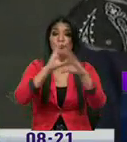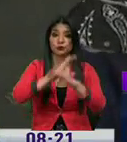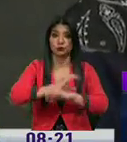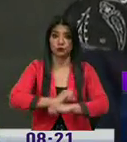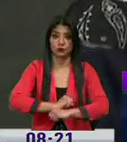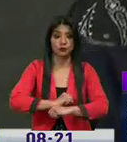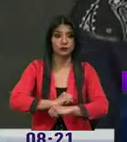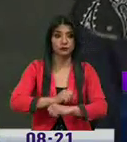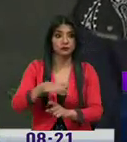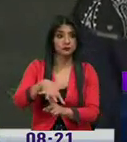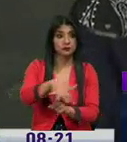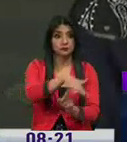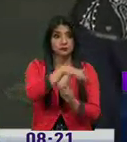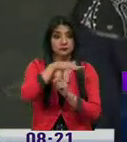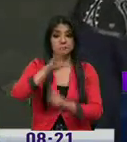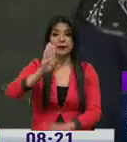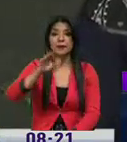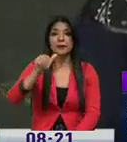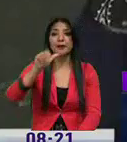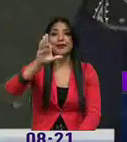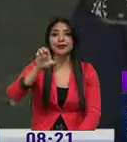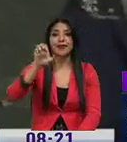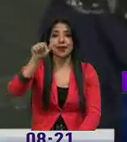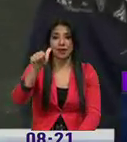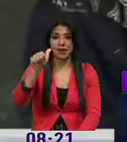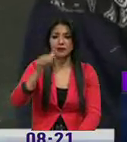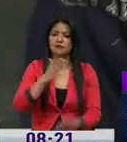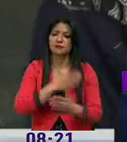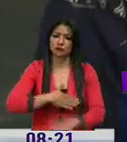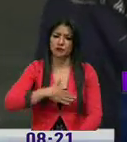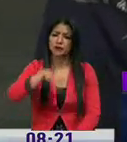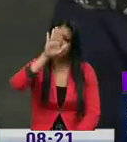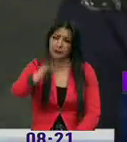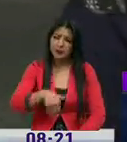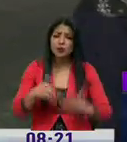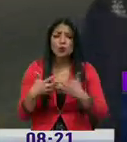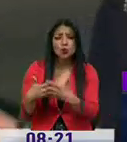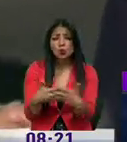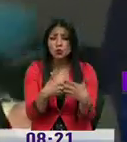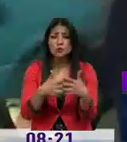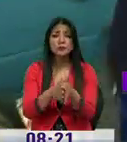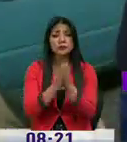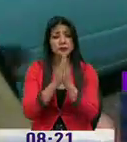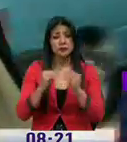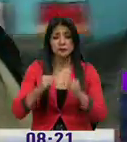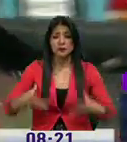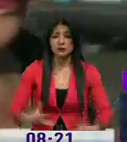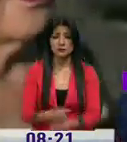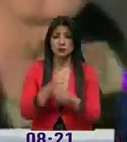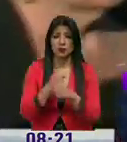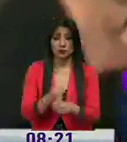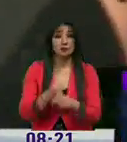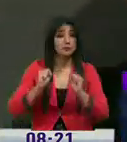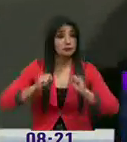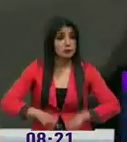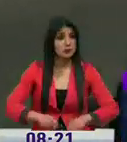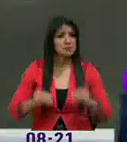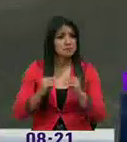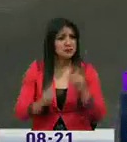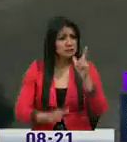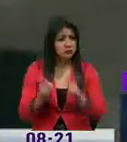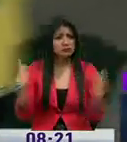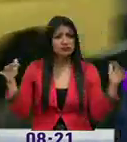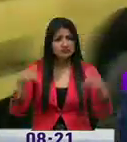en el Parque La Batea. Por favor, señores, unámonos para pedir más seguridad a Carapungo, más gente,